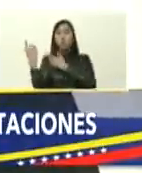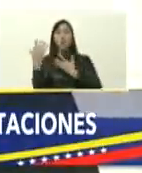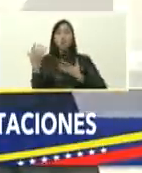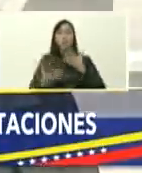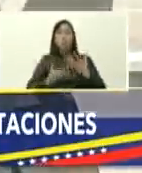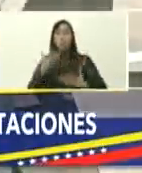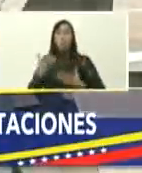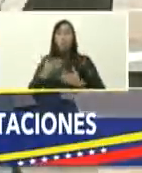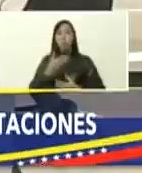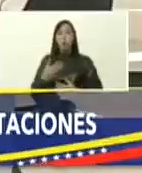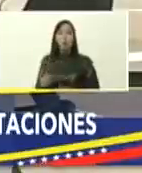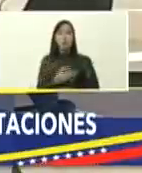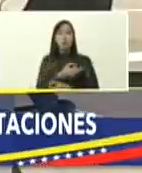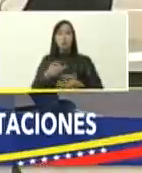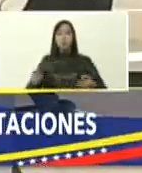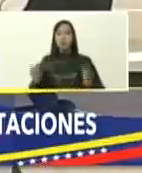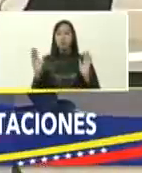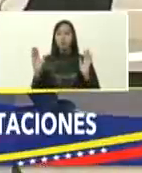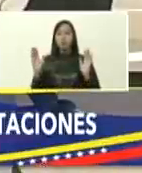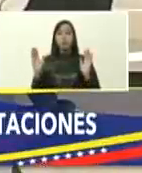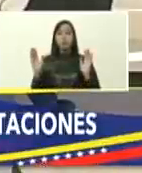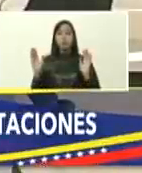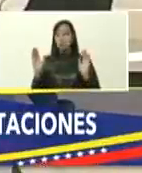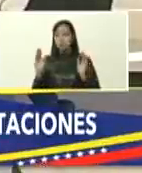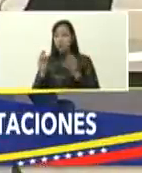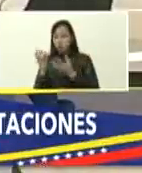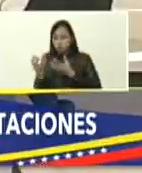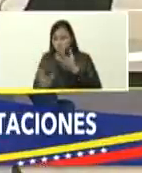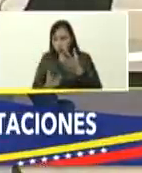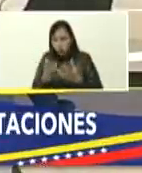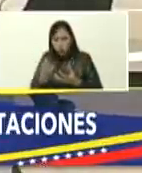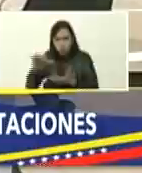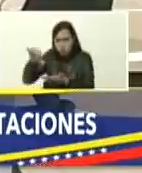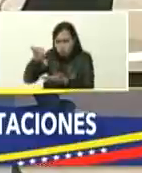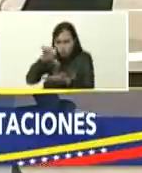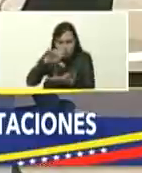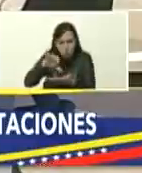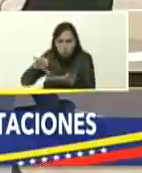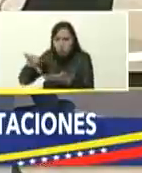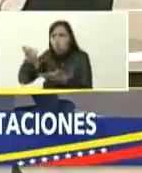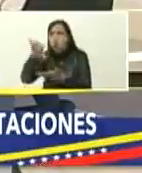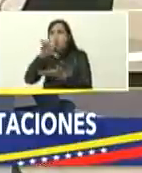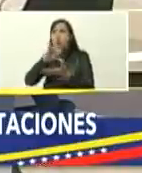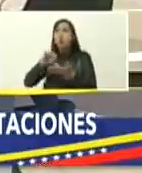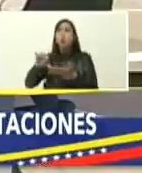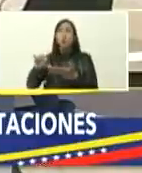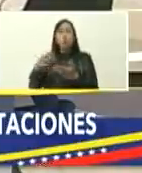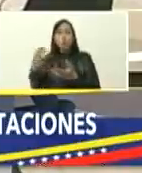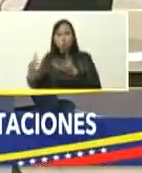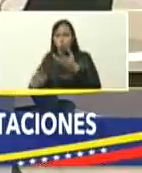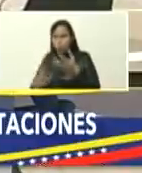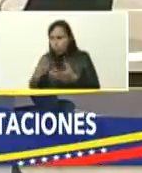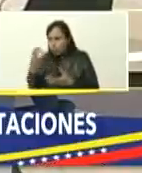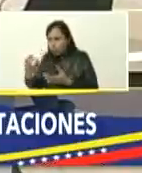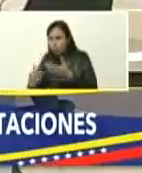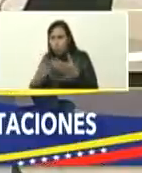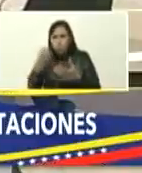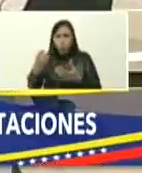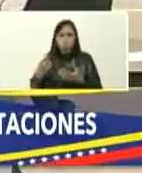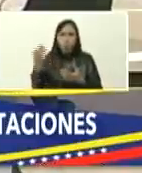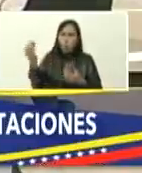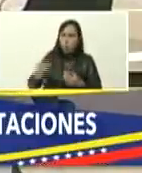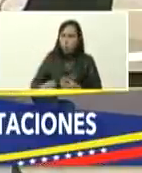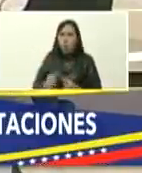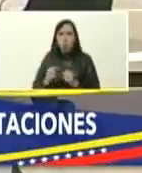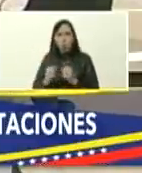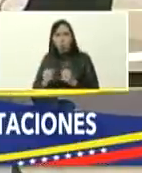nadie. Silvia prepara allí una salsita, una cosa, hierve, le mete bastante fuego porque es bien